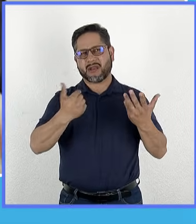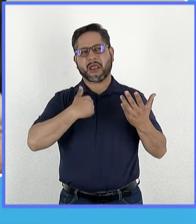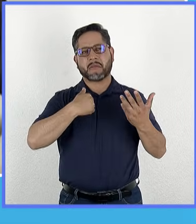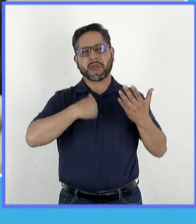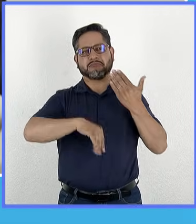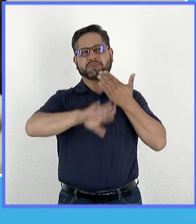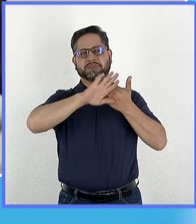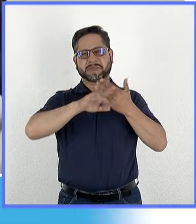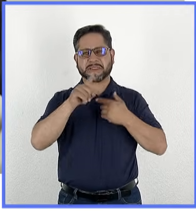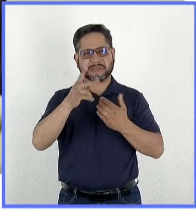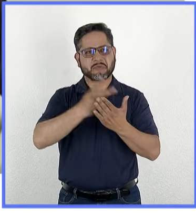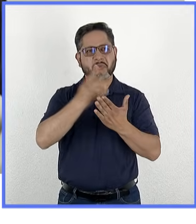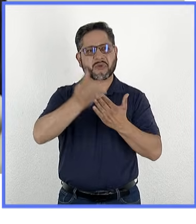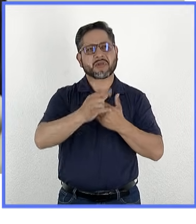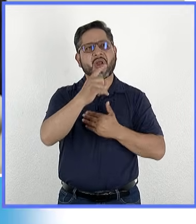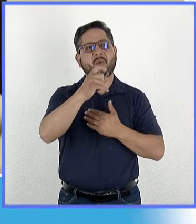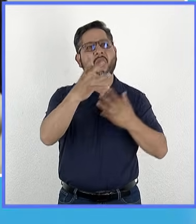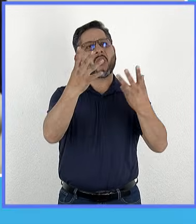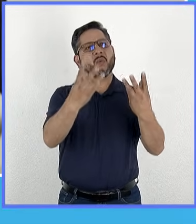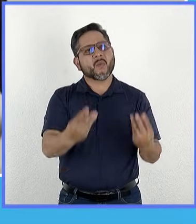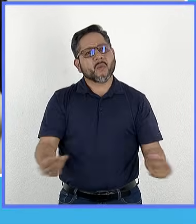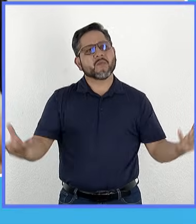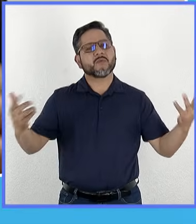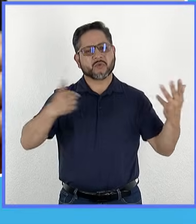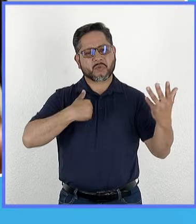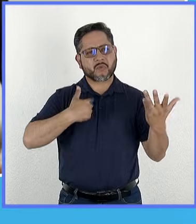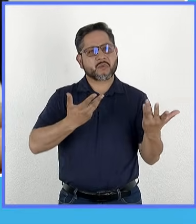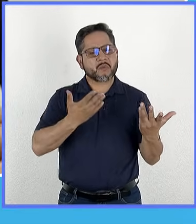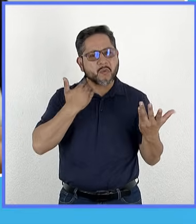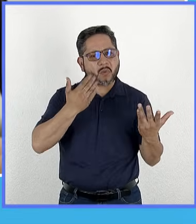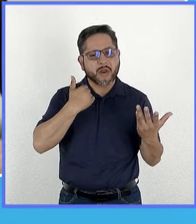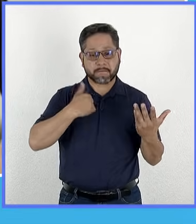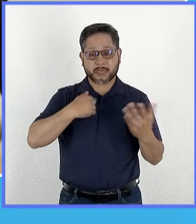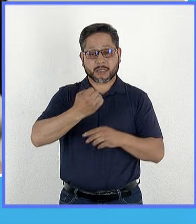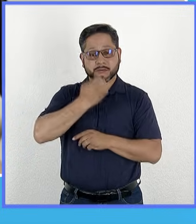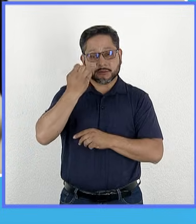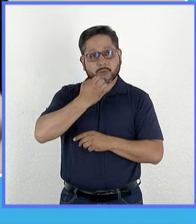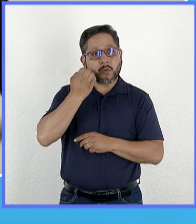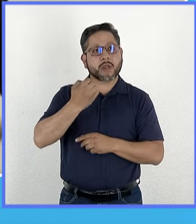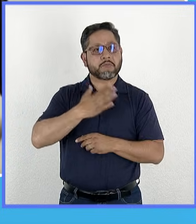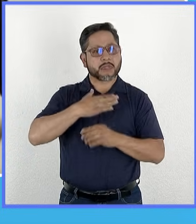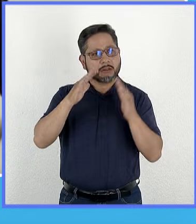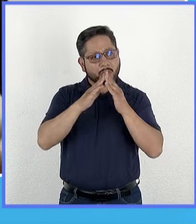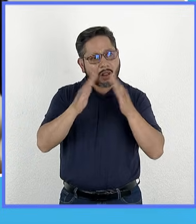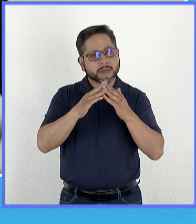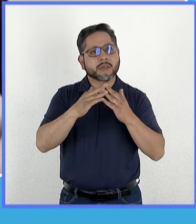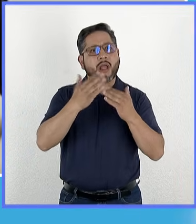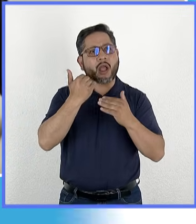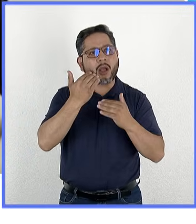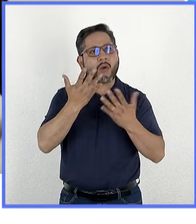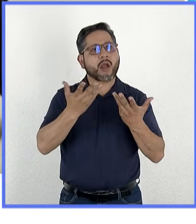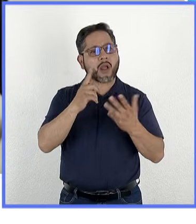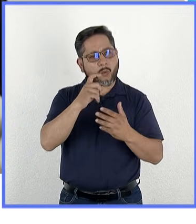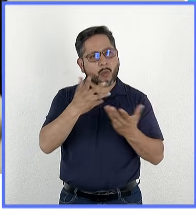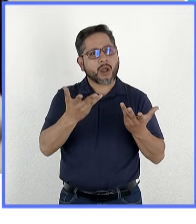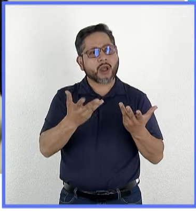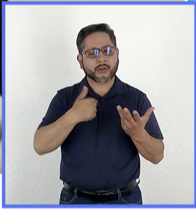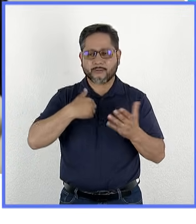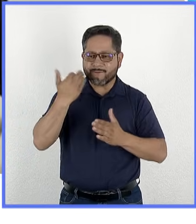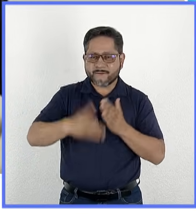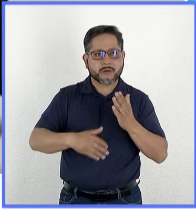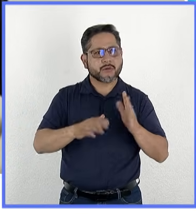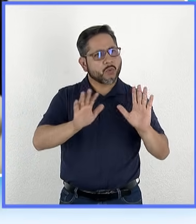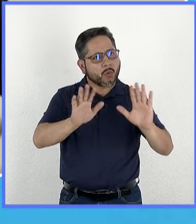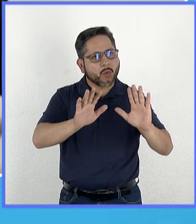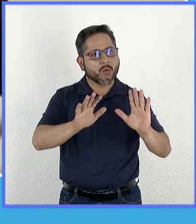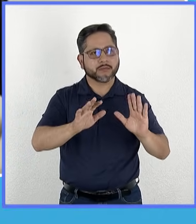que con este proyecto nos vamos a quedar sin agua, mi escuela no va a tener agua, mi casa no va a tener agua. Hay que sentarnos, es algo que hemos